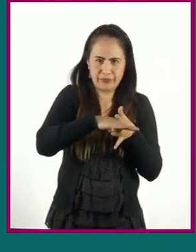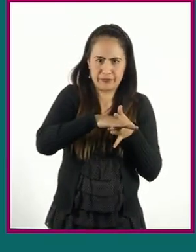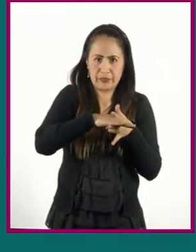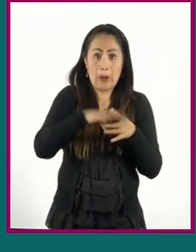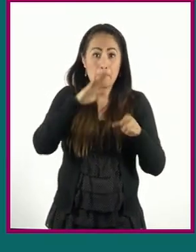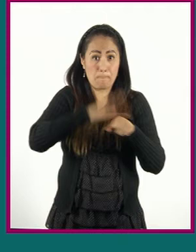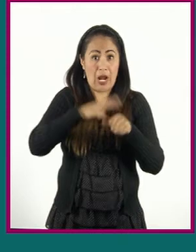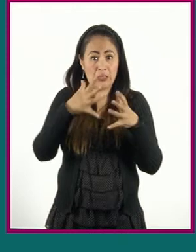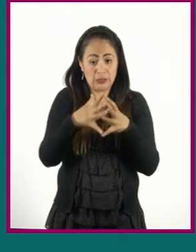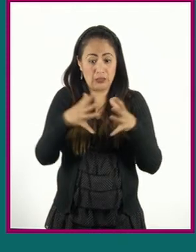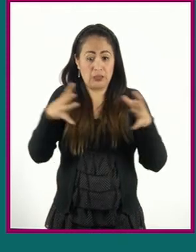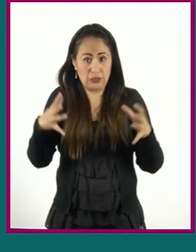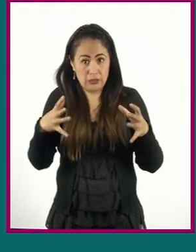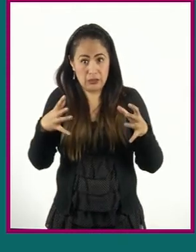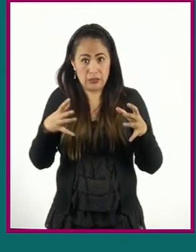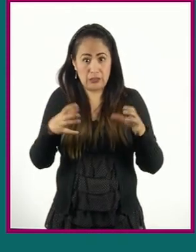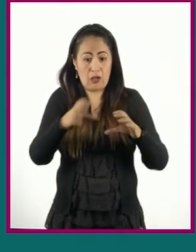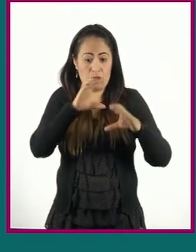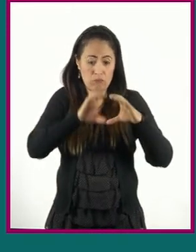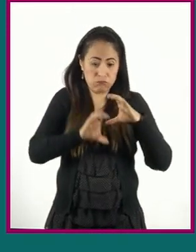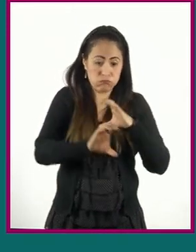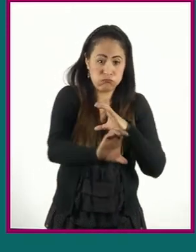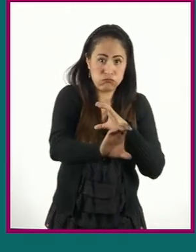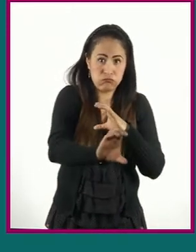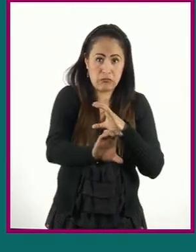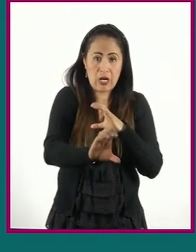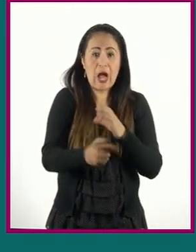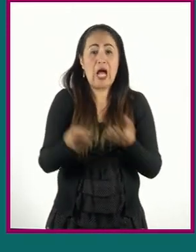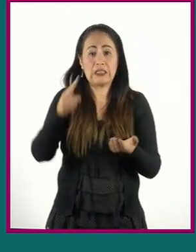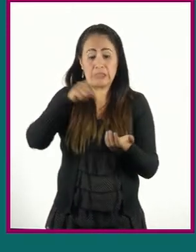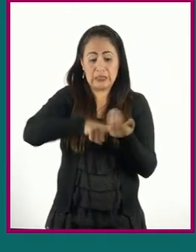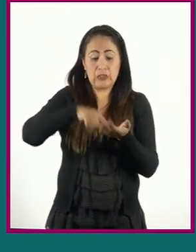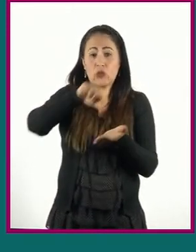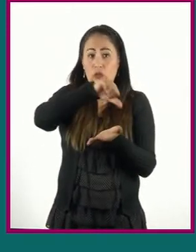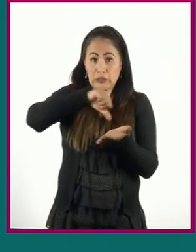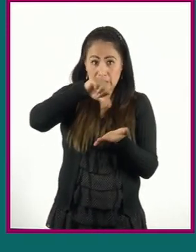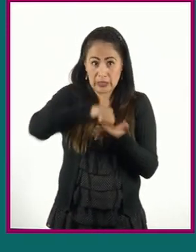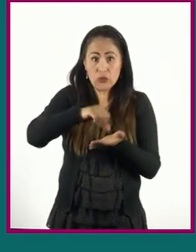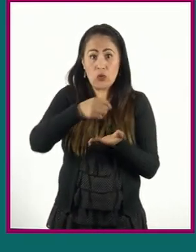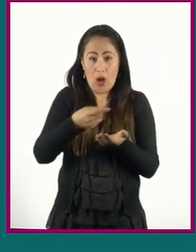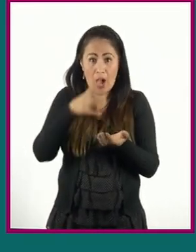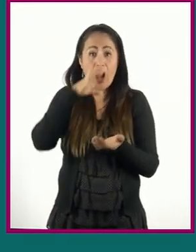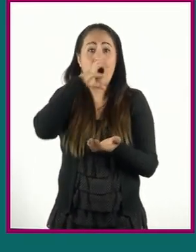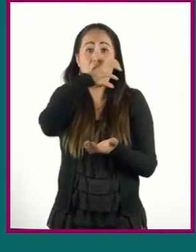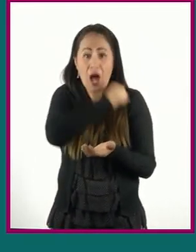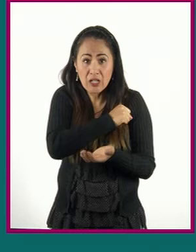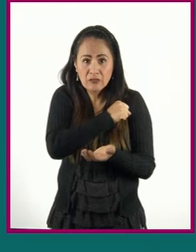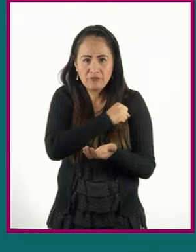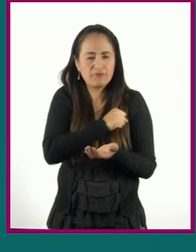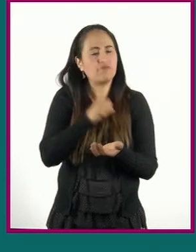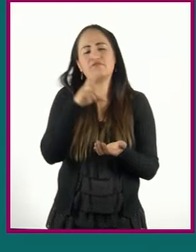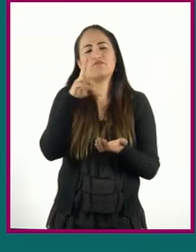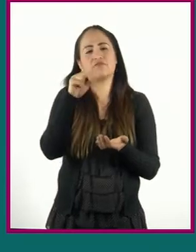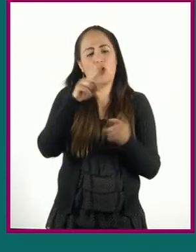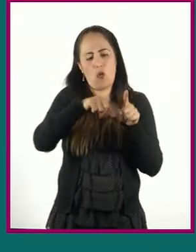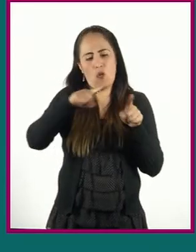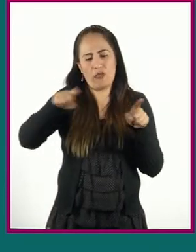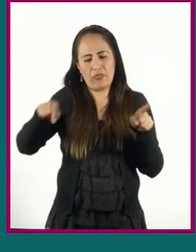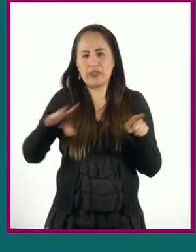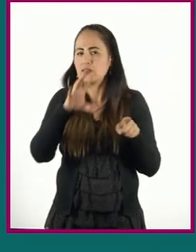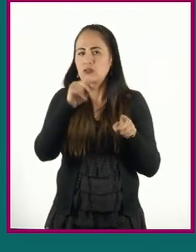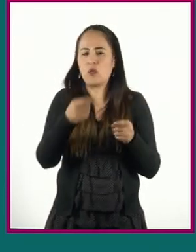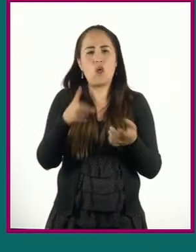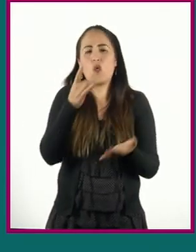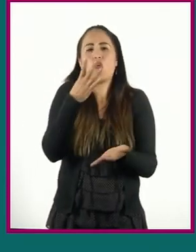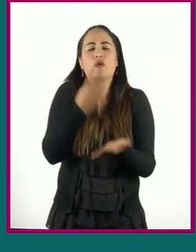porciones grandes, el centro no se calentará por la acción de las ondas, sino por el calor que se